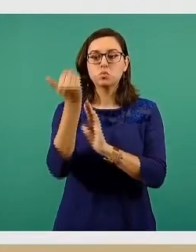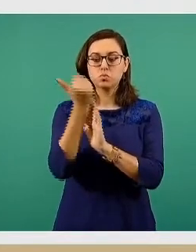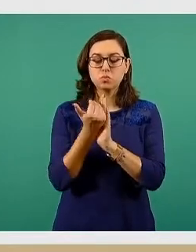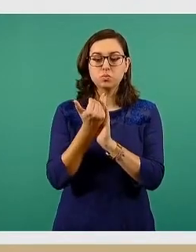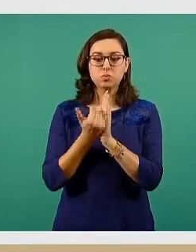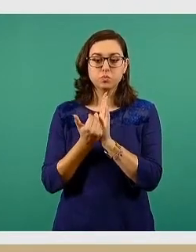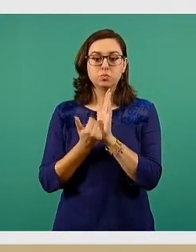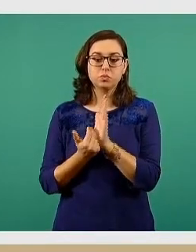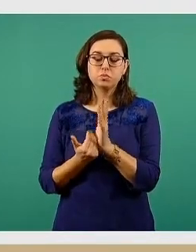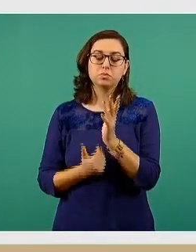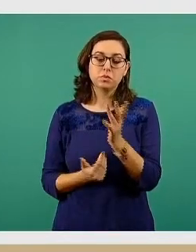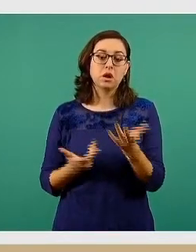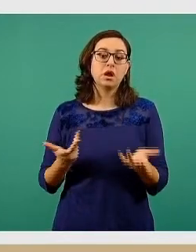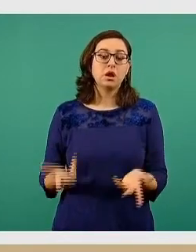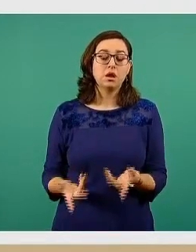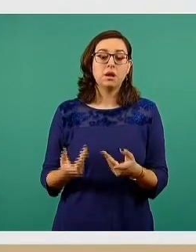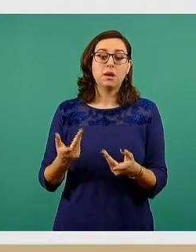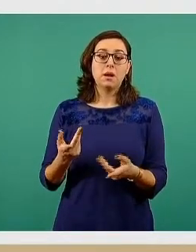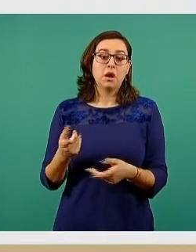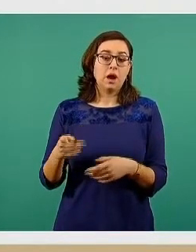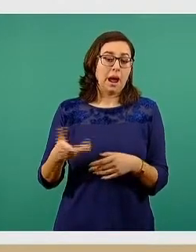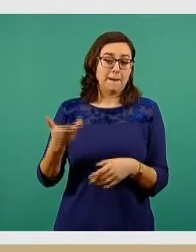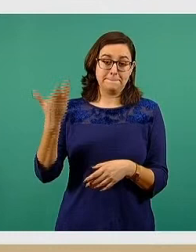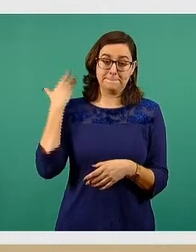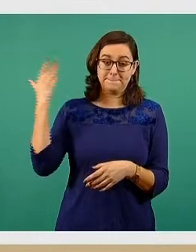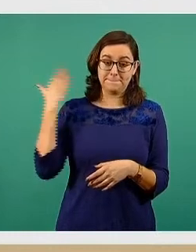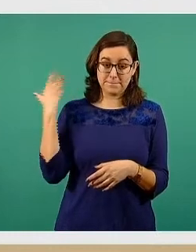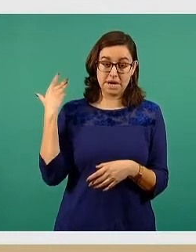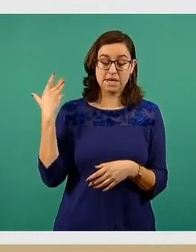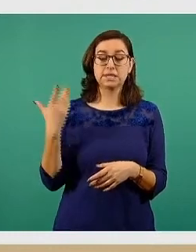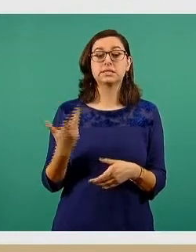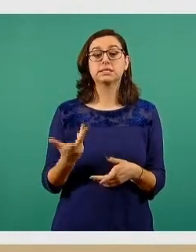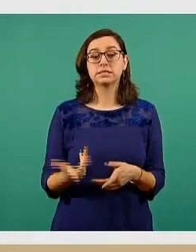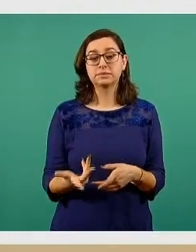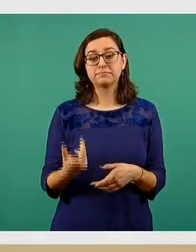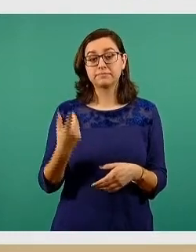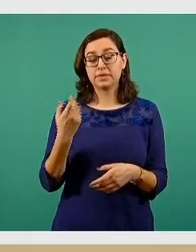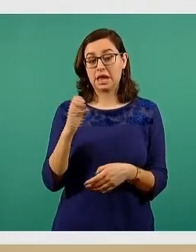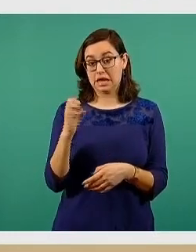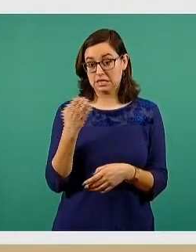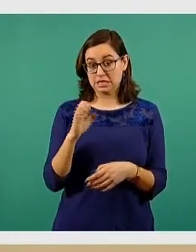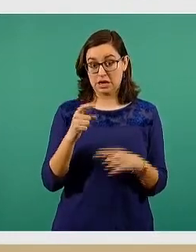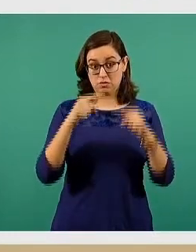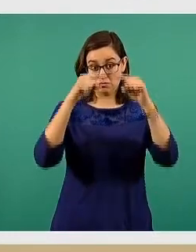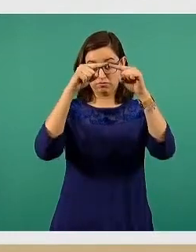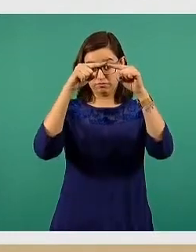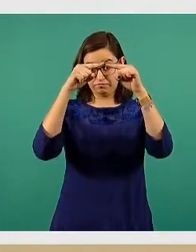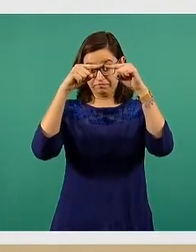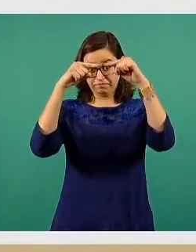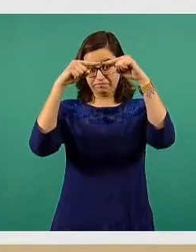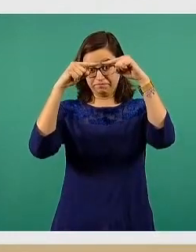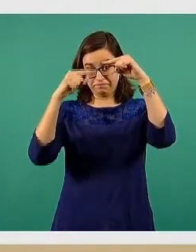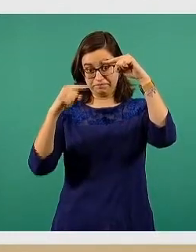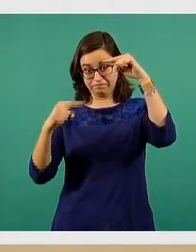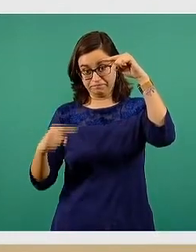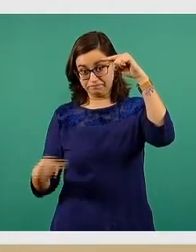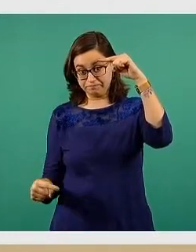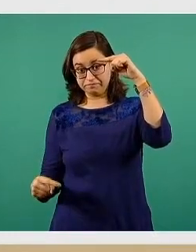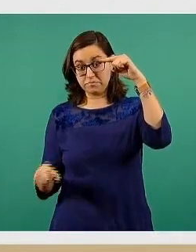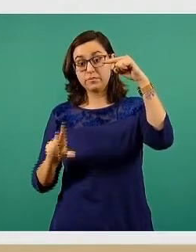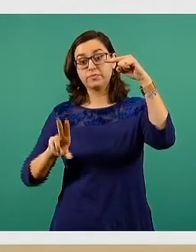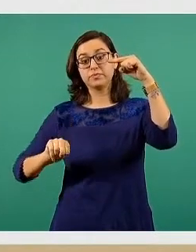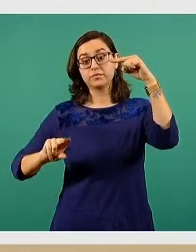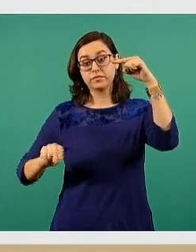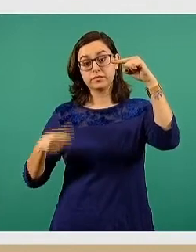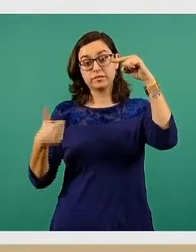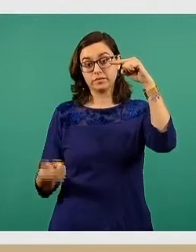importante en función del último pico que tuvimos a principios de este año, es de un menos 86%,